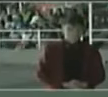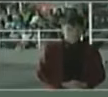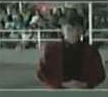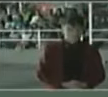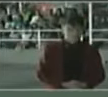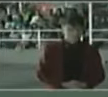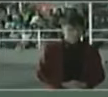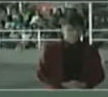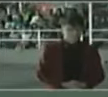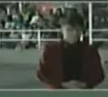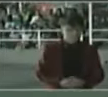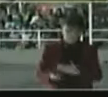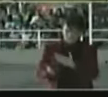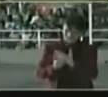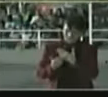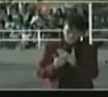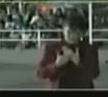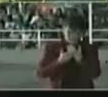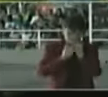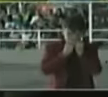No me pidan que me calle,